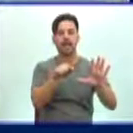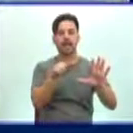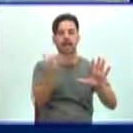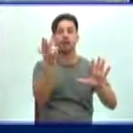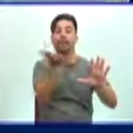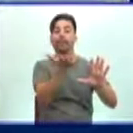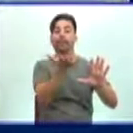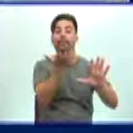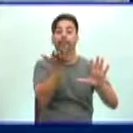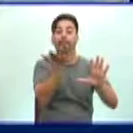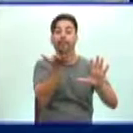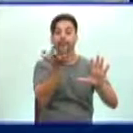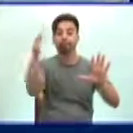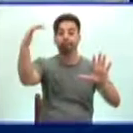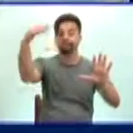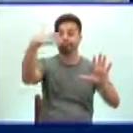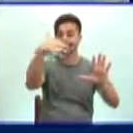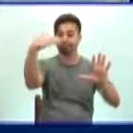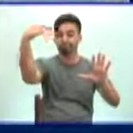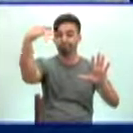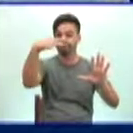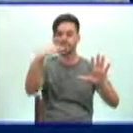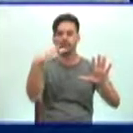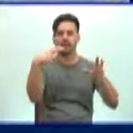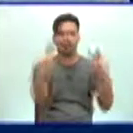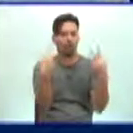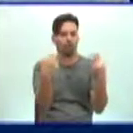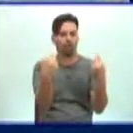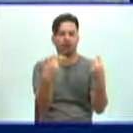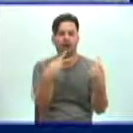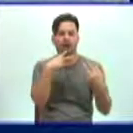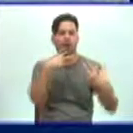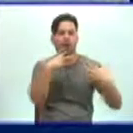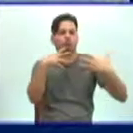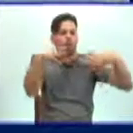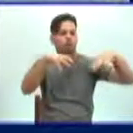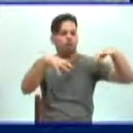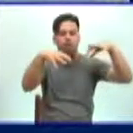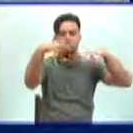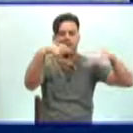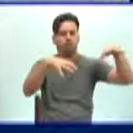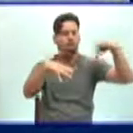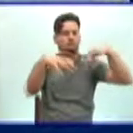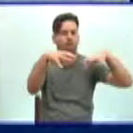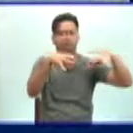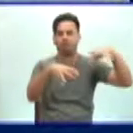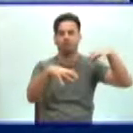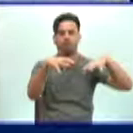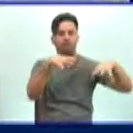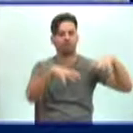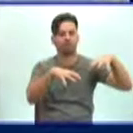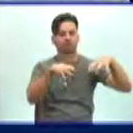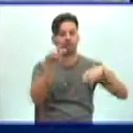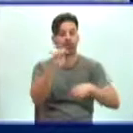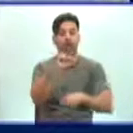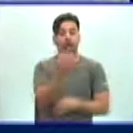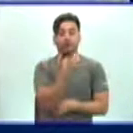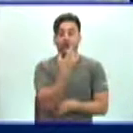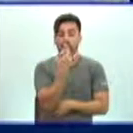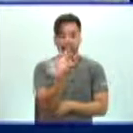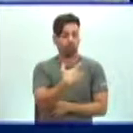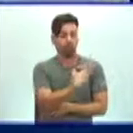país son vientos que vienen cargados de humedad y por tanto las precipitaciones son